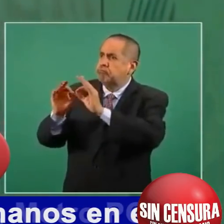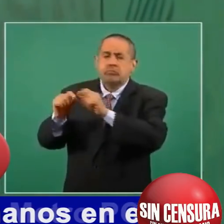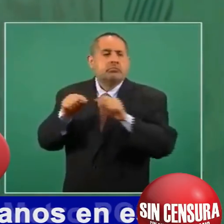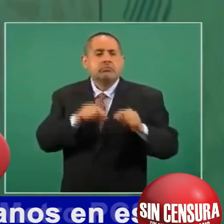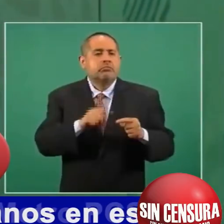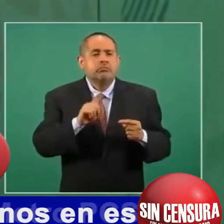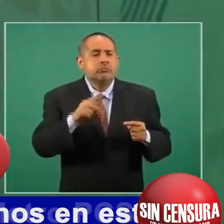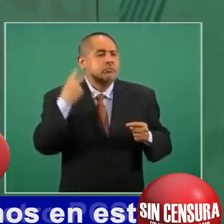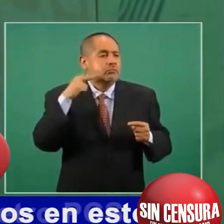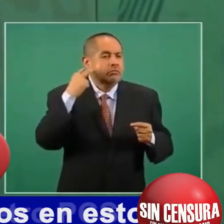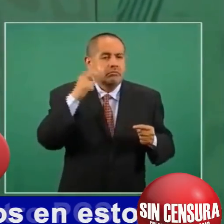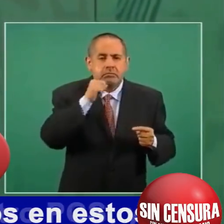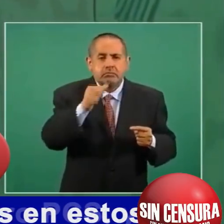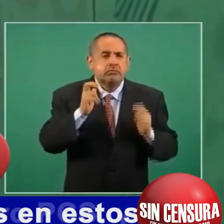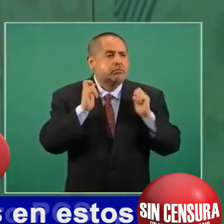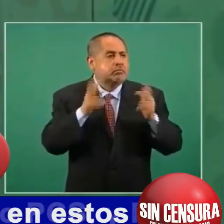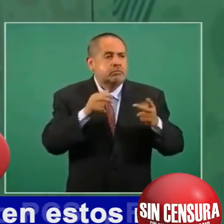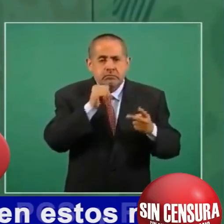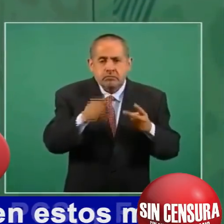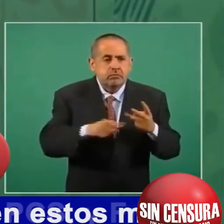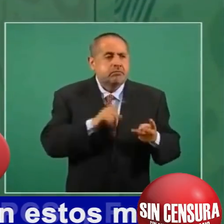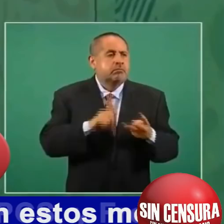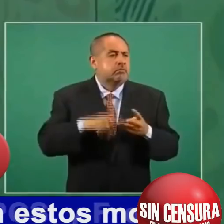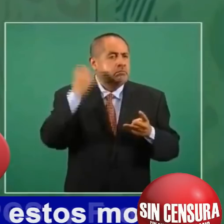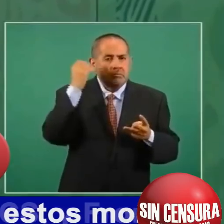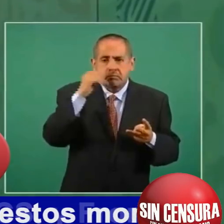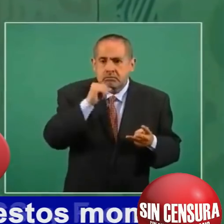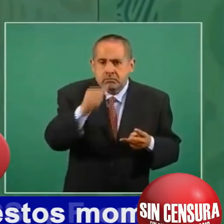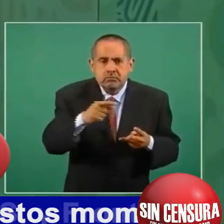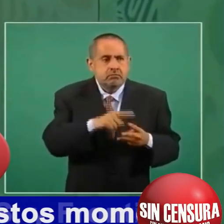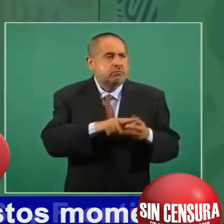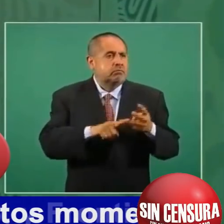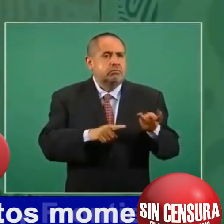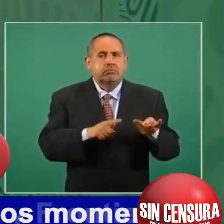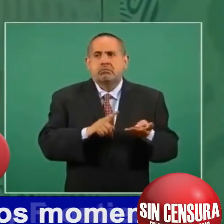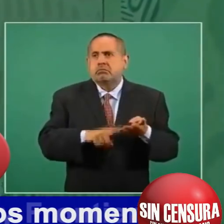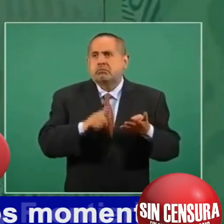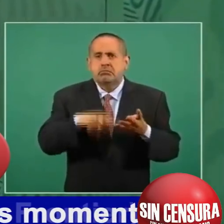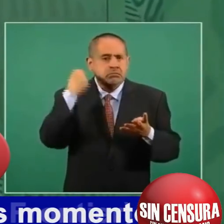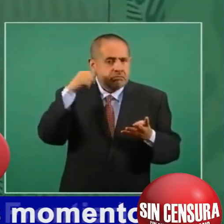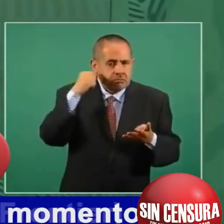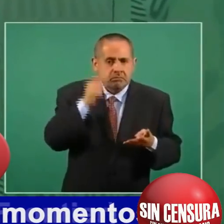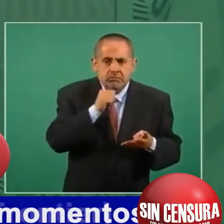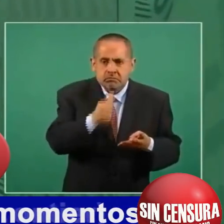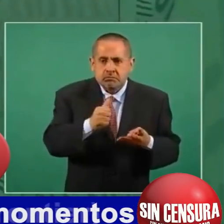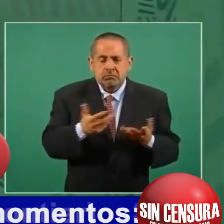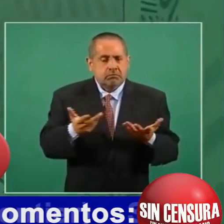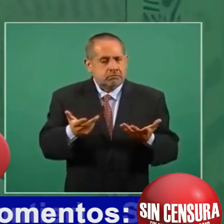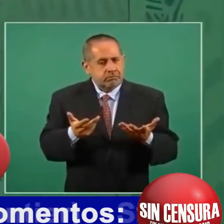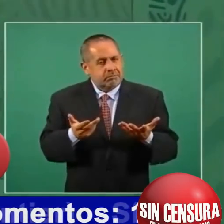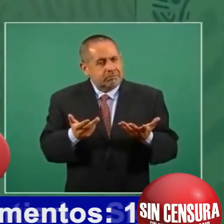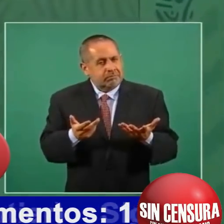Veracruz, como Chiapas, como Oaxaca, como Tabasco,